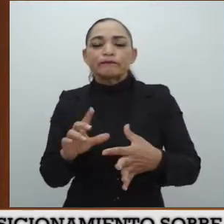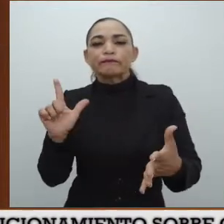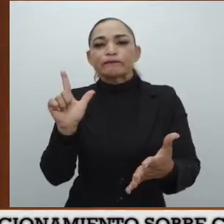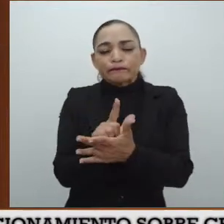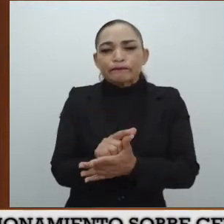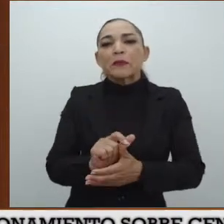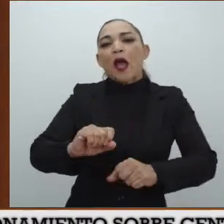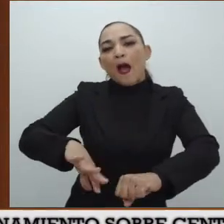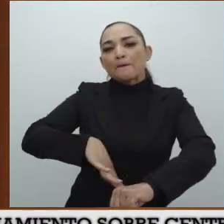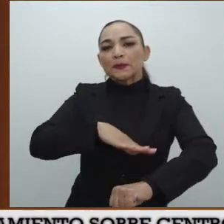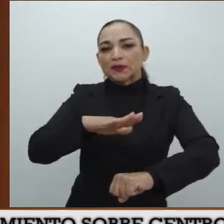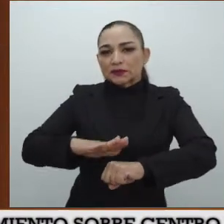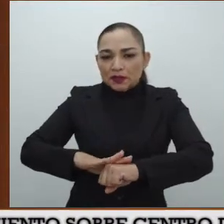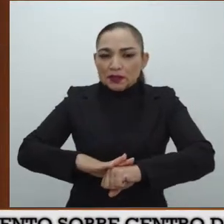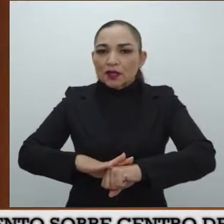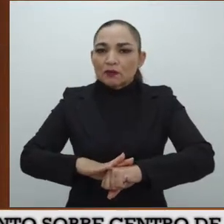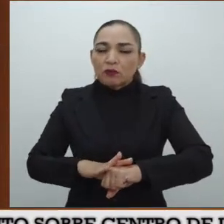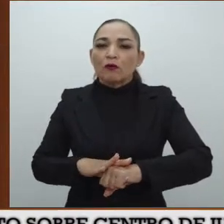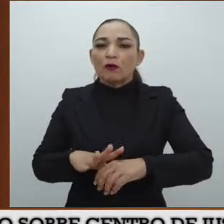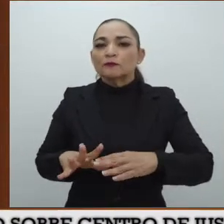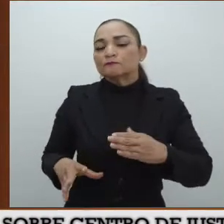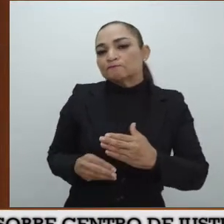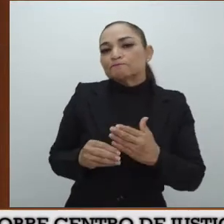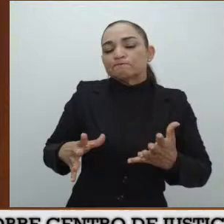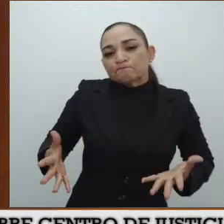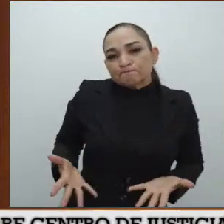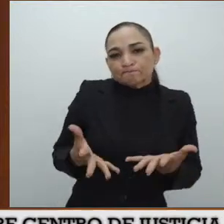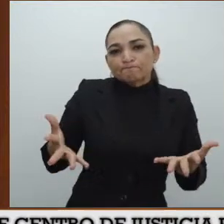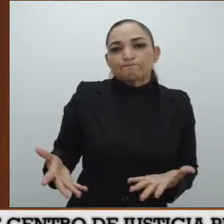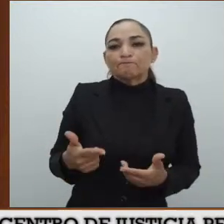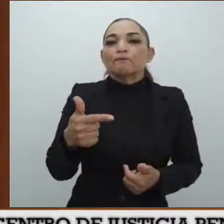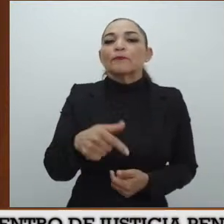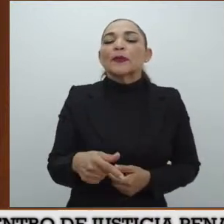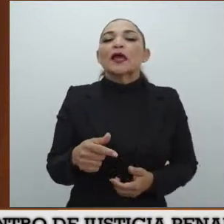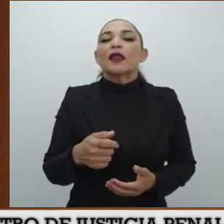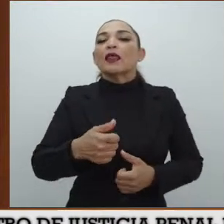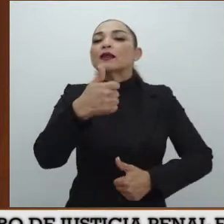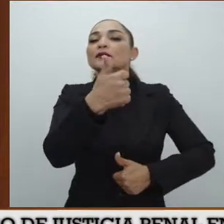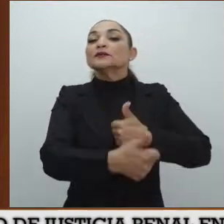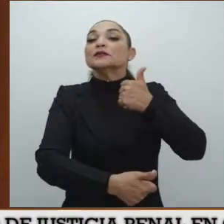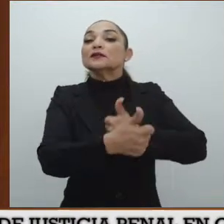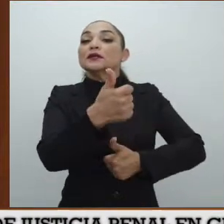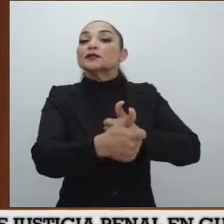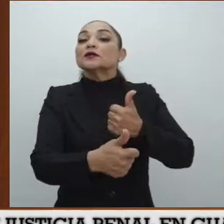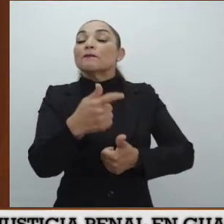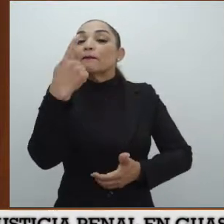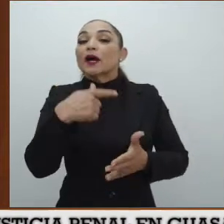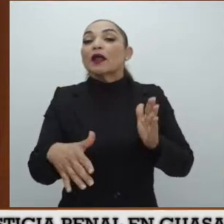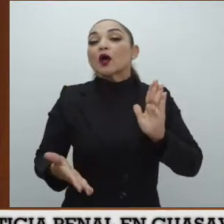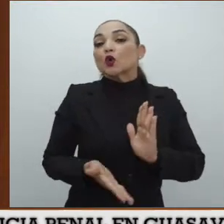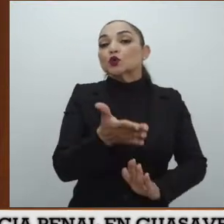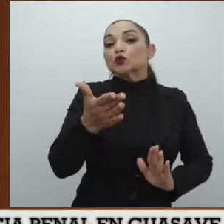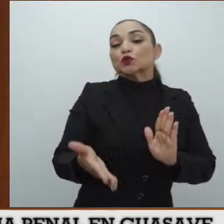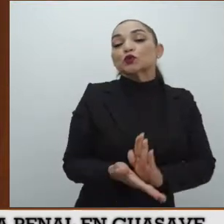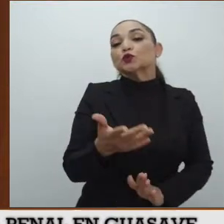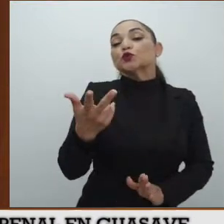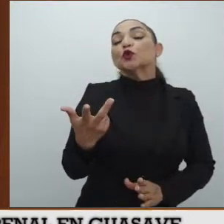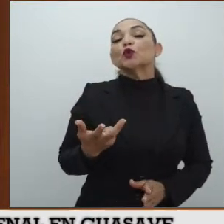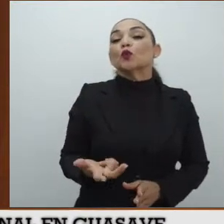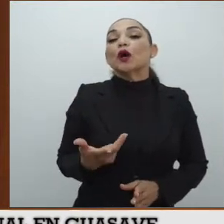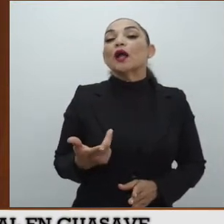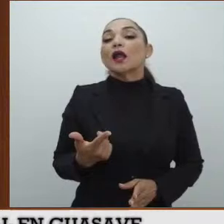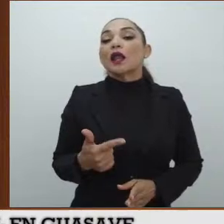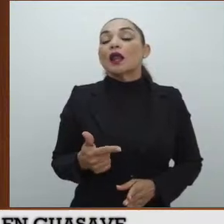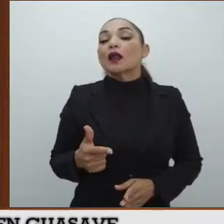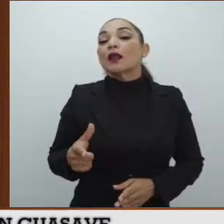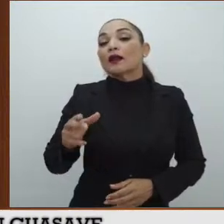administrativos, incluyendo la promoción de la licitación de la obra, la cual corrió por cuenta